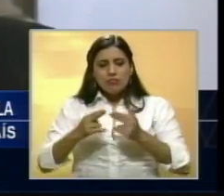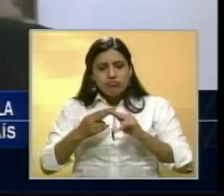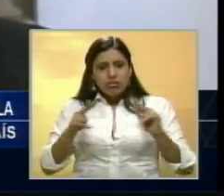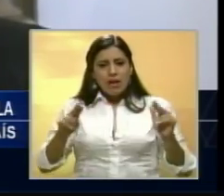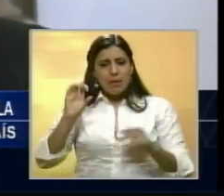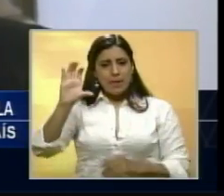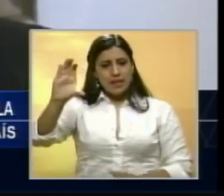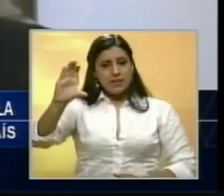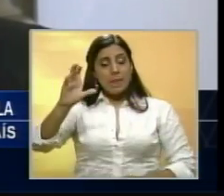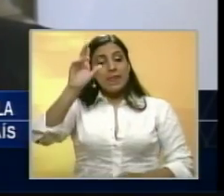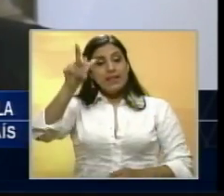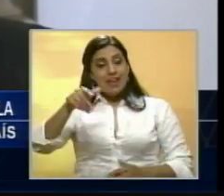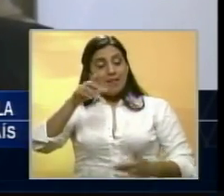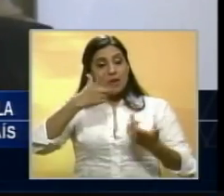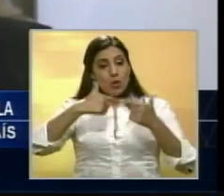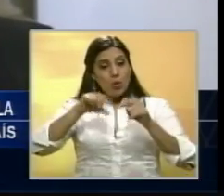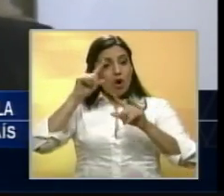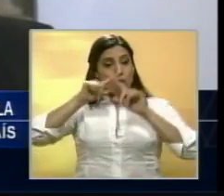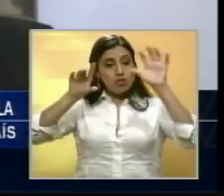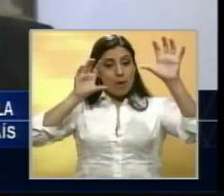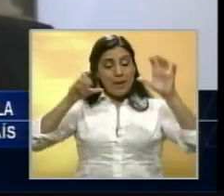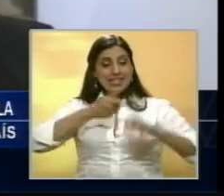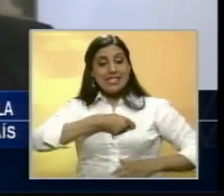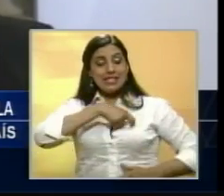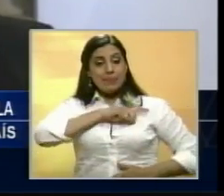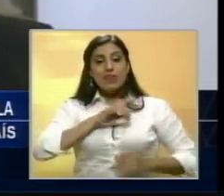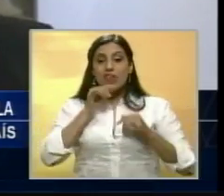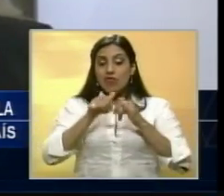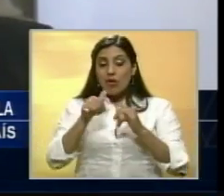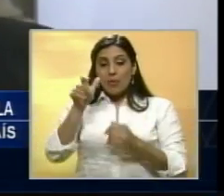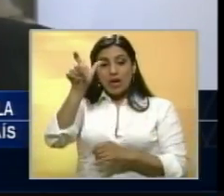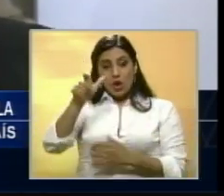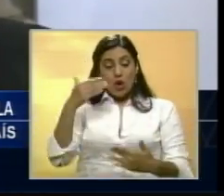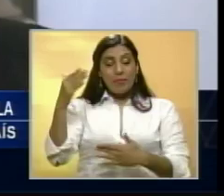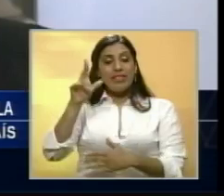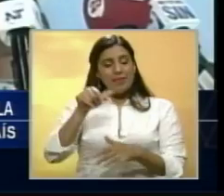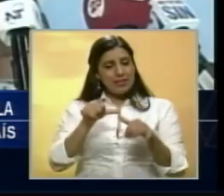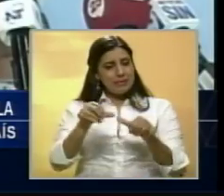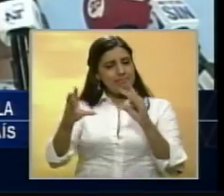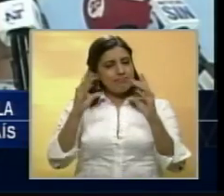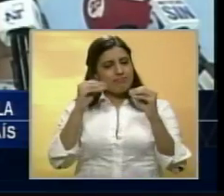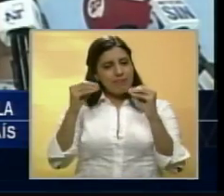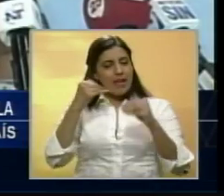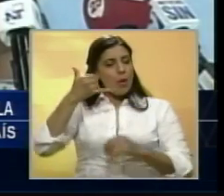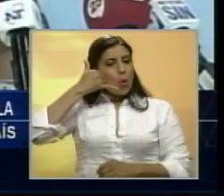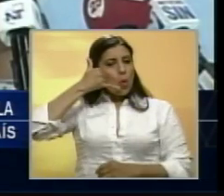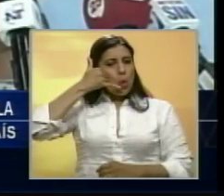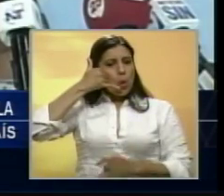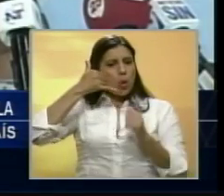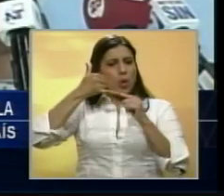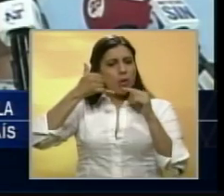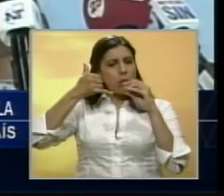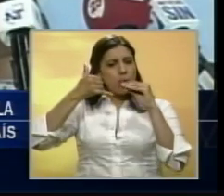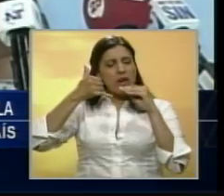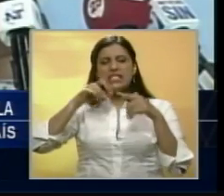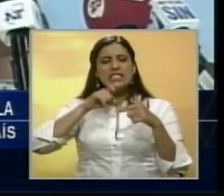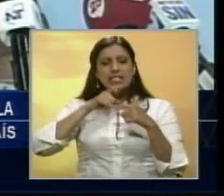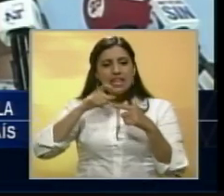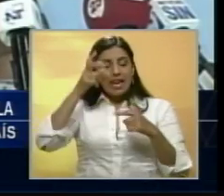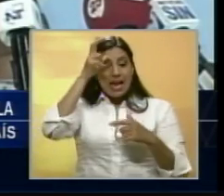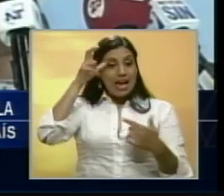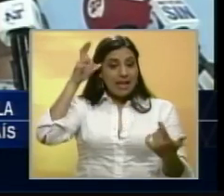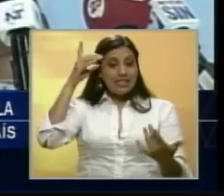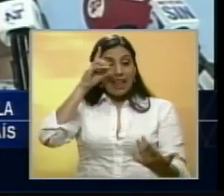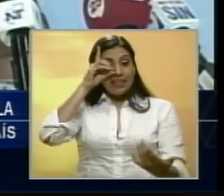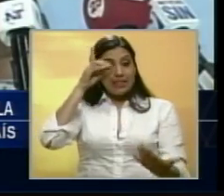reconciliación nacional. El Departamento de Exteriores español informó que el funcionario también mantuvo una conversación telefónica durante la escala que la